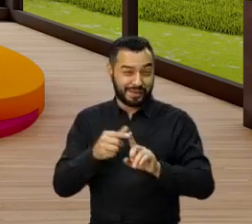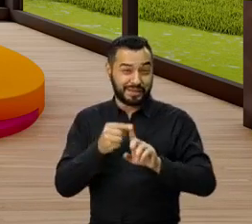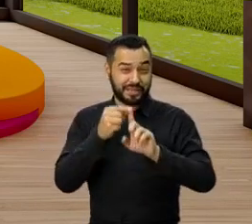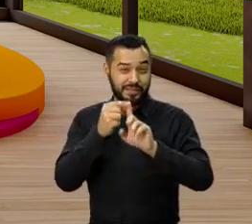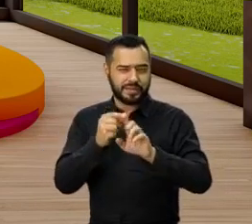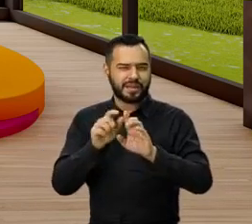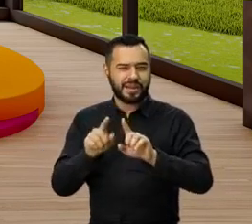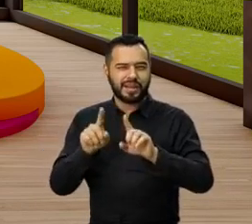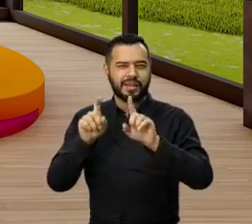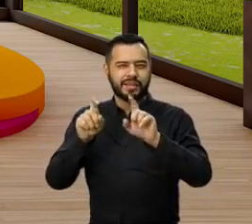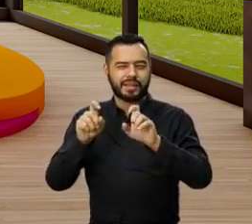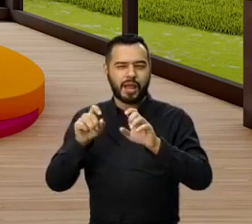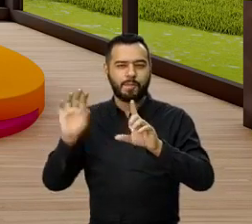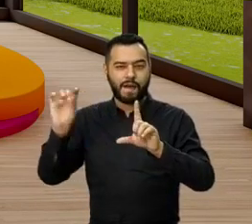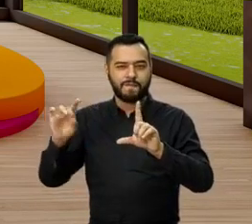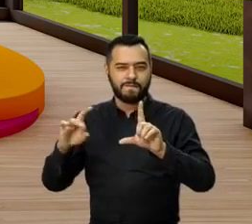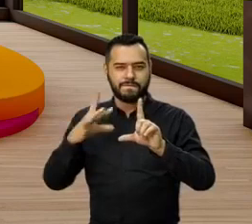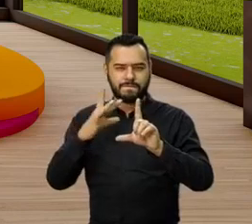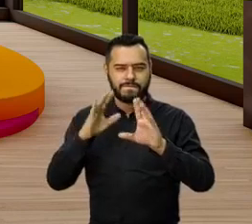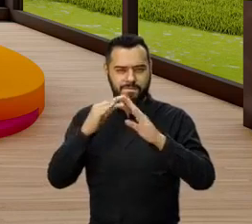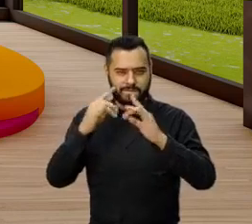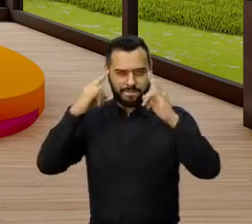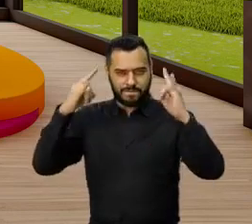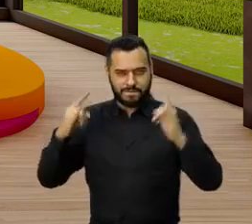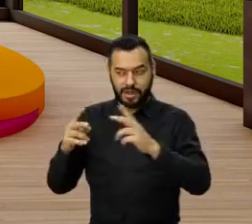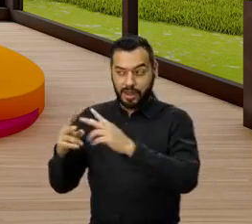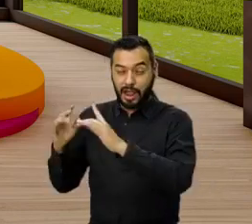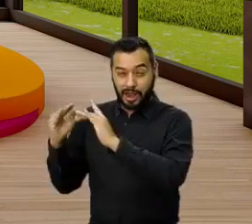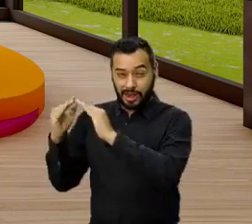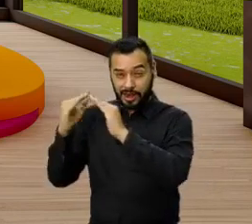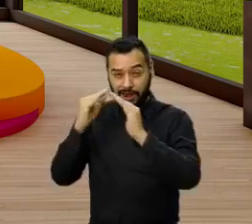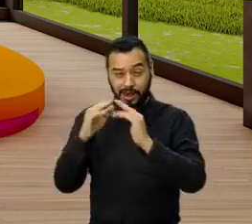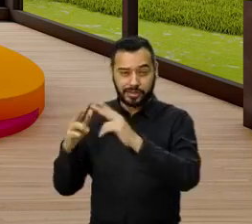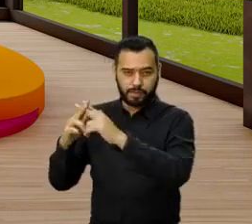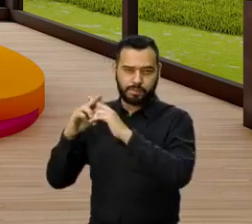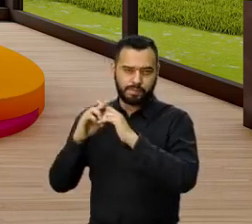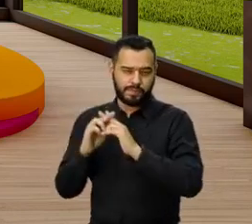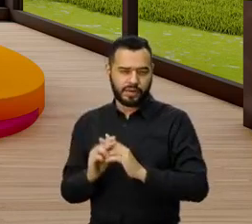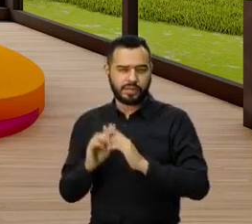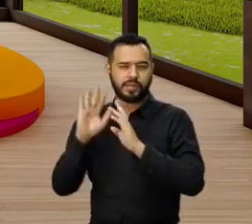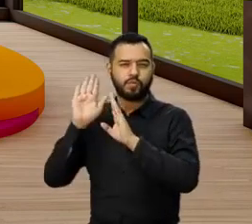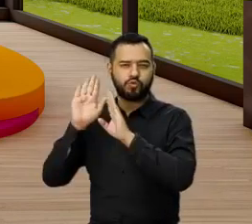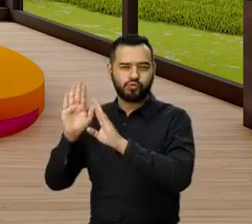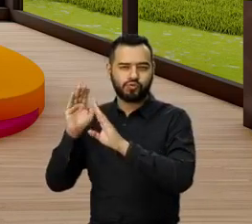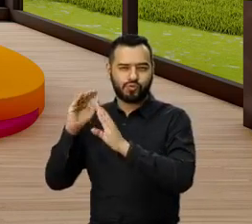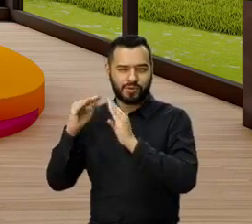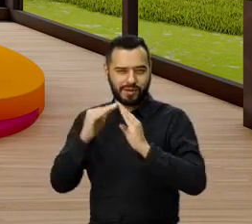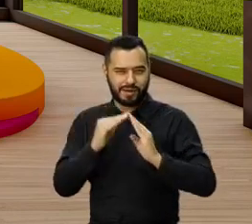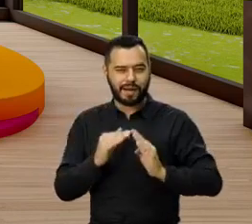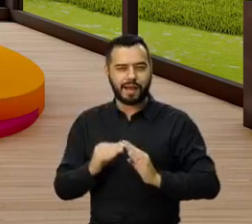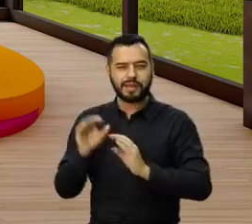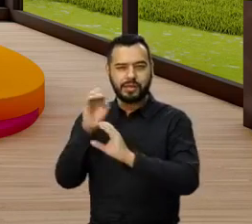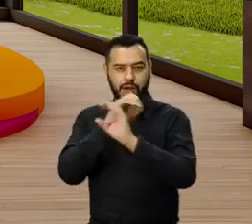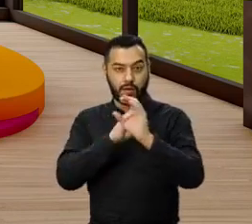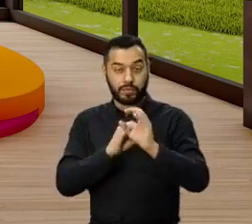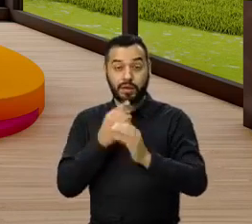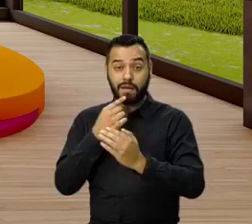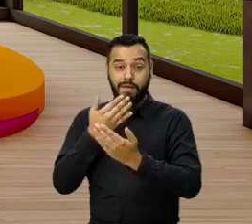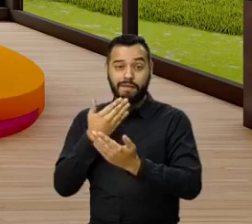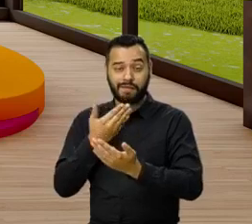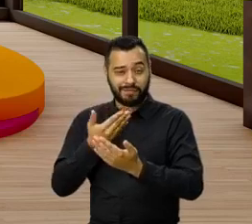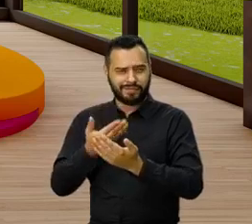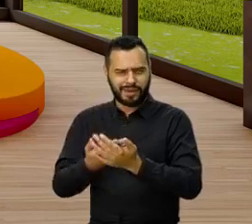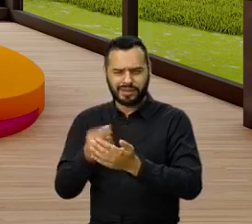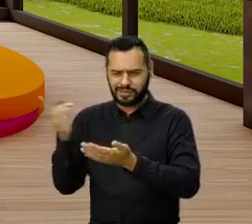en el marco de nuestra feria virtual de vivienda y crédito hipotecario compensar de verdad nos encanta tenerte aquí sabemos que eres